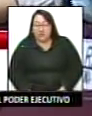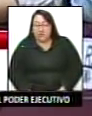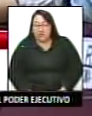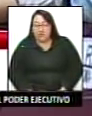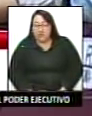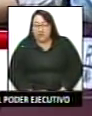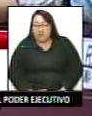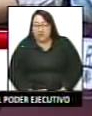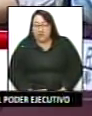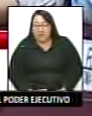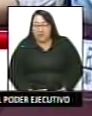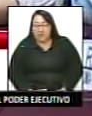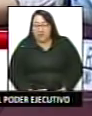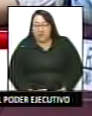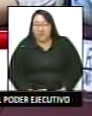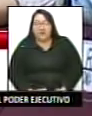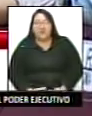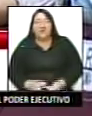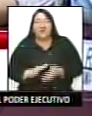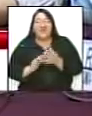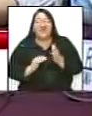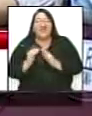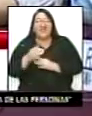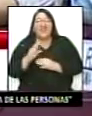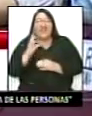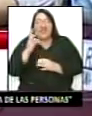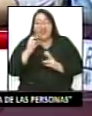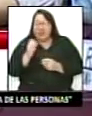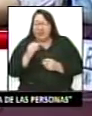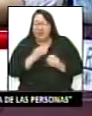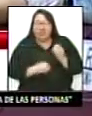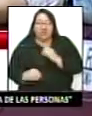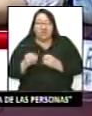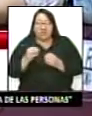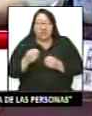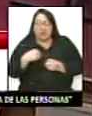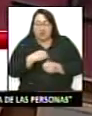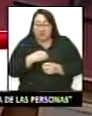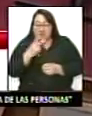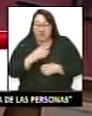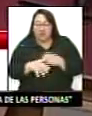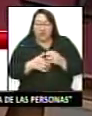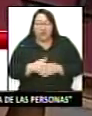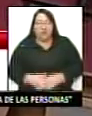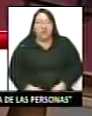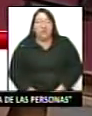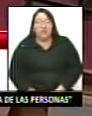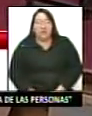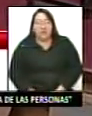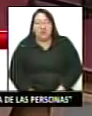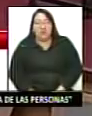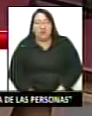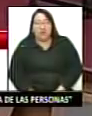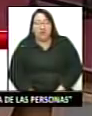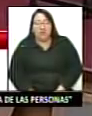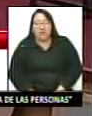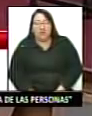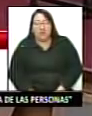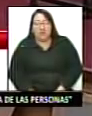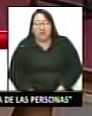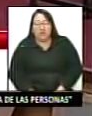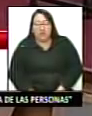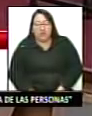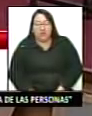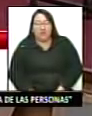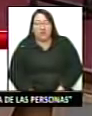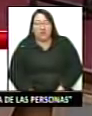se me adelantaron con el tema de cómo organizarnos, porque vemos todas las aristas en las que hay